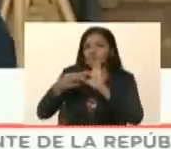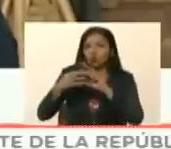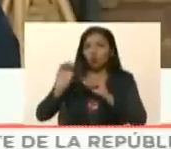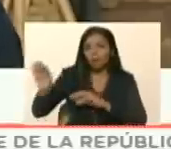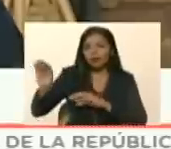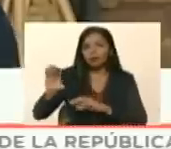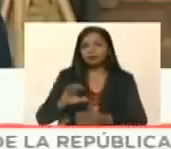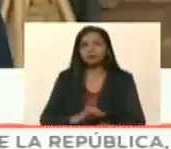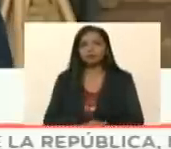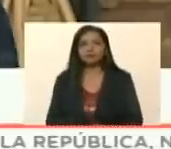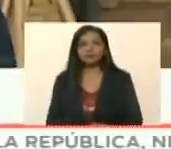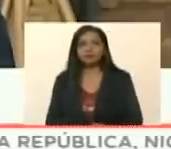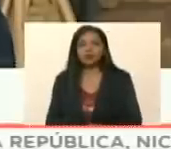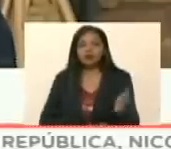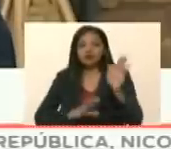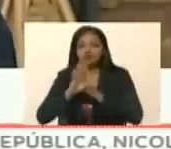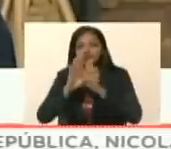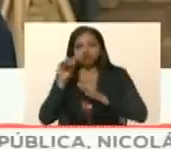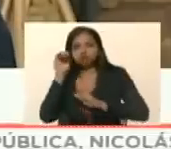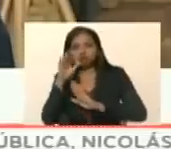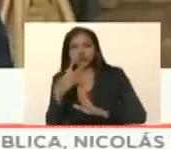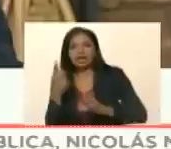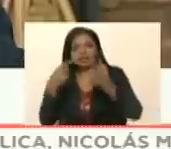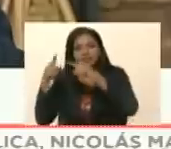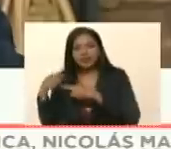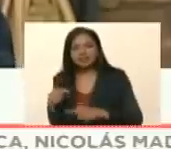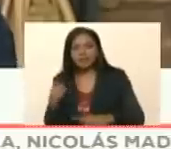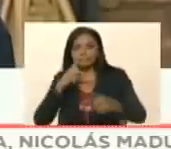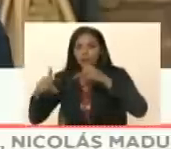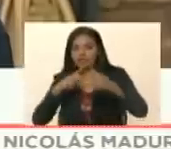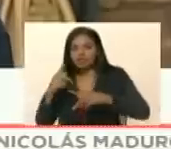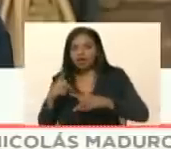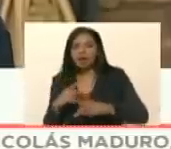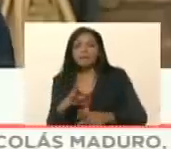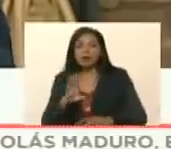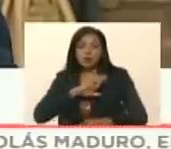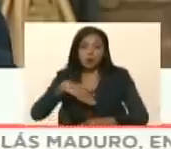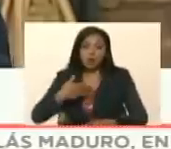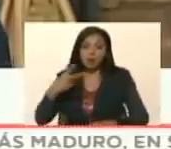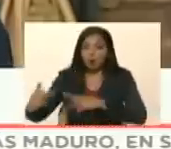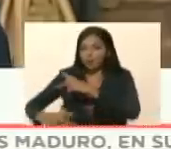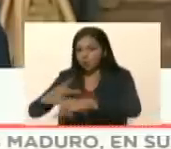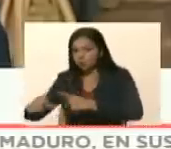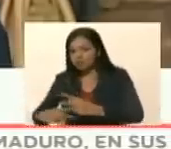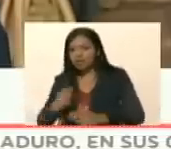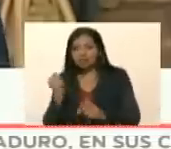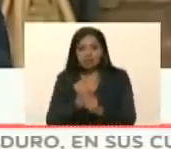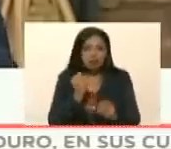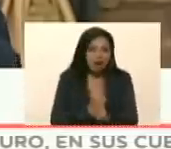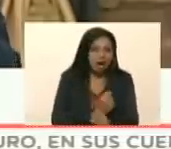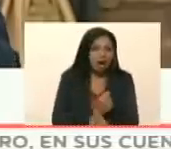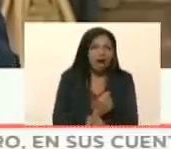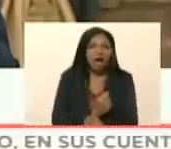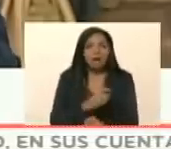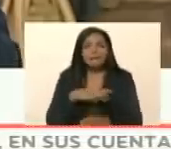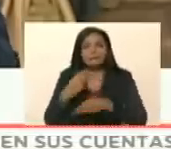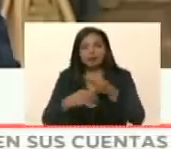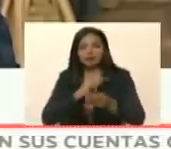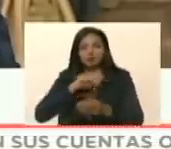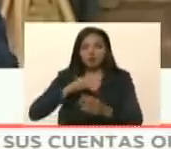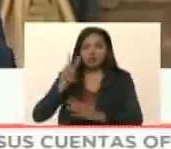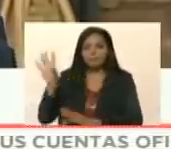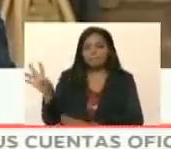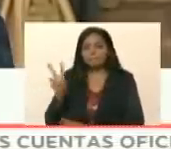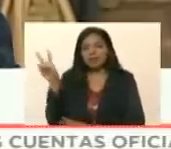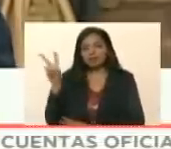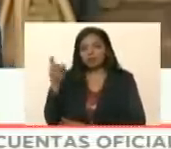país, más allá de las diferencias políticas, para producir, para trabajar, para hacer a nuestra Venezuela